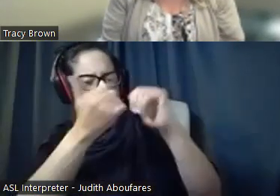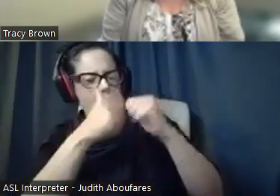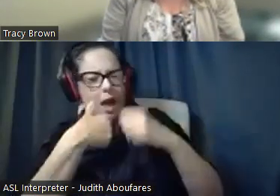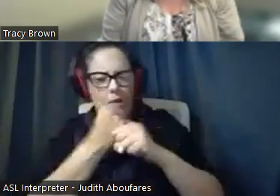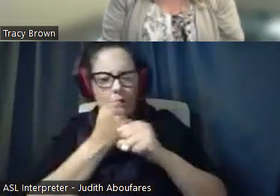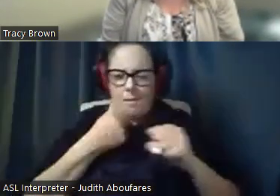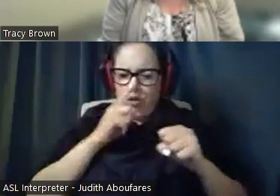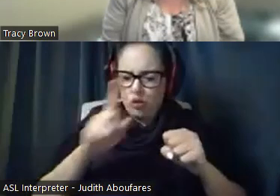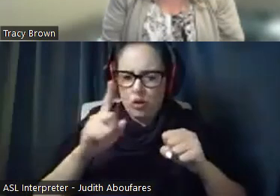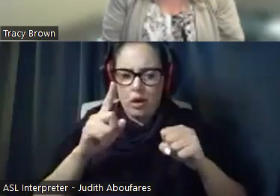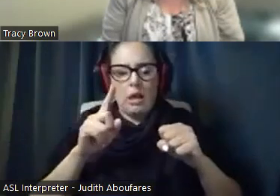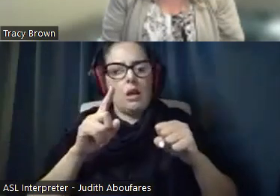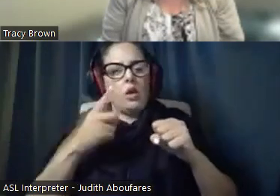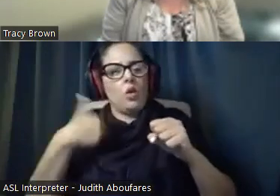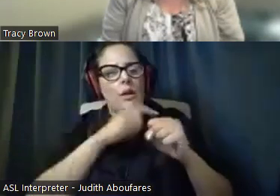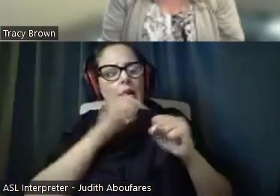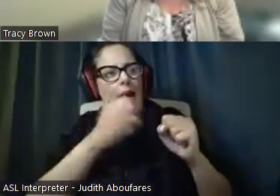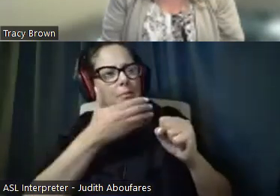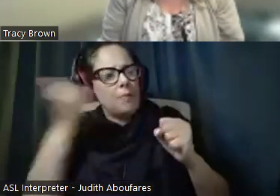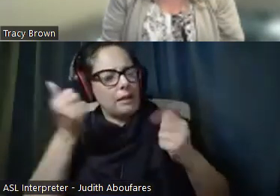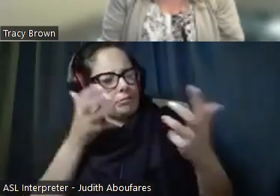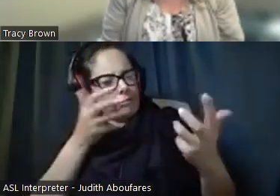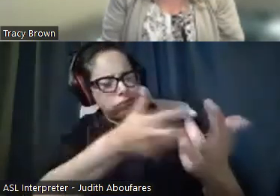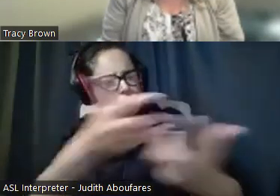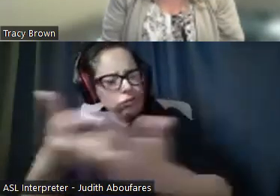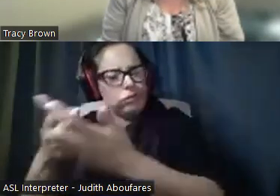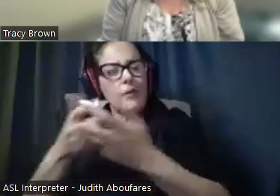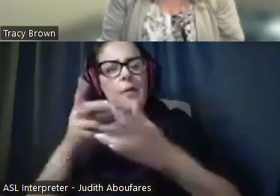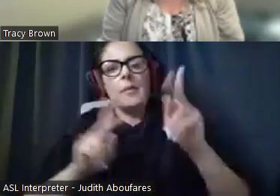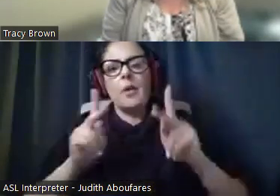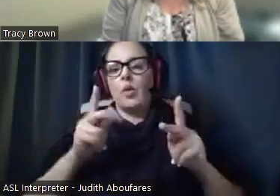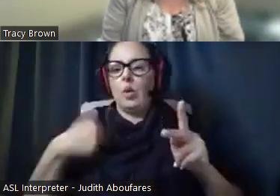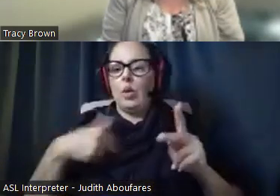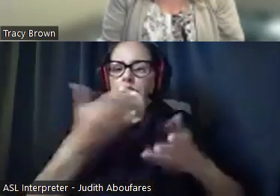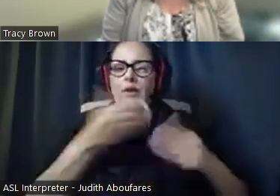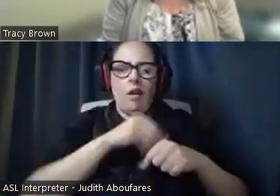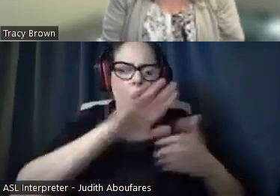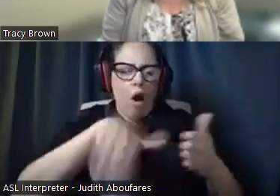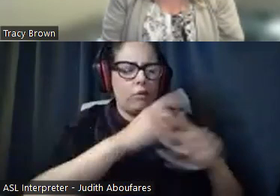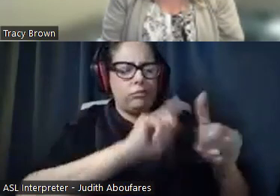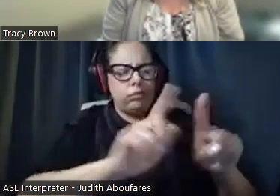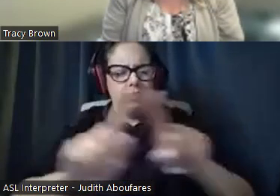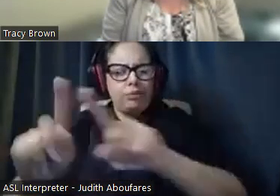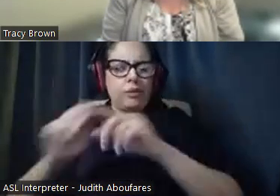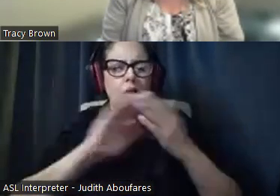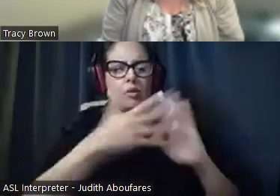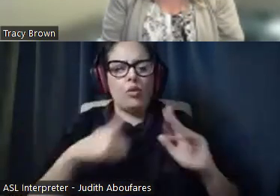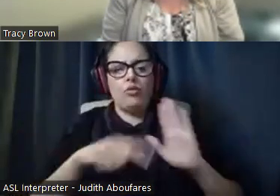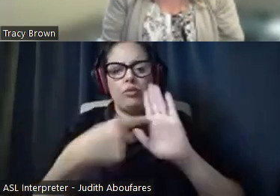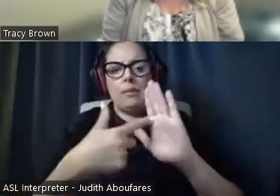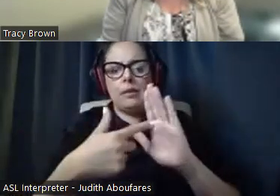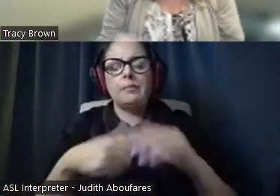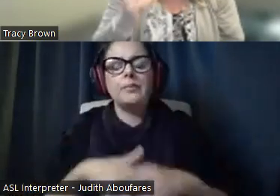manera que podemos asegurar que estamos haciendo lo mejor para las personas que servimos y todas las comunidades que están